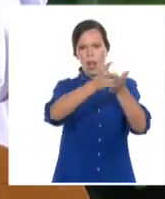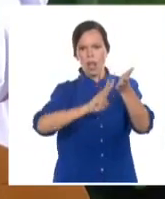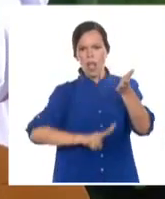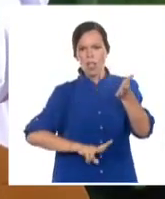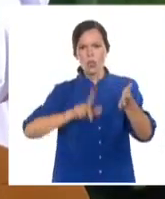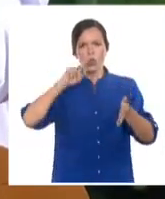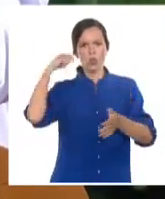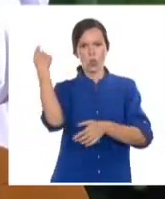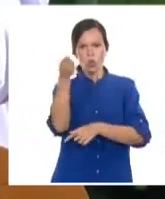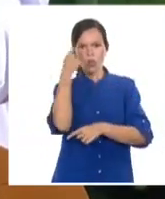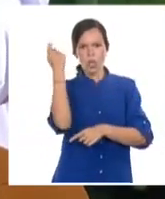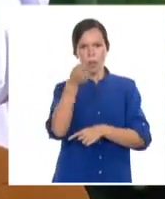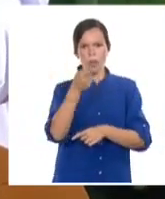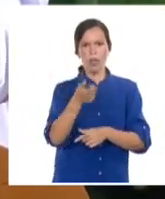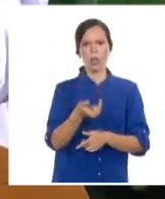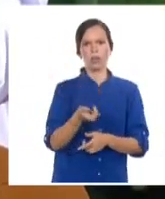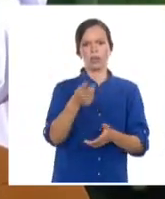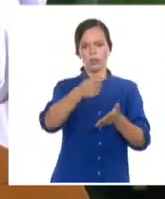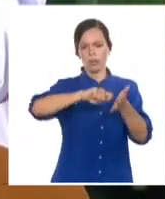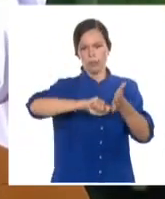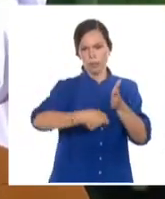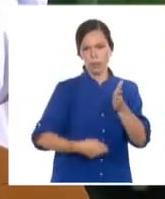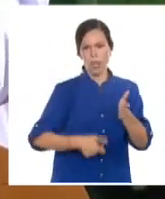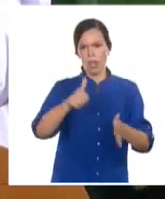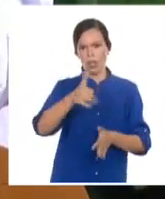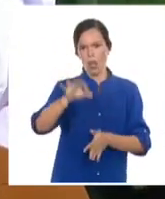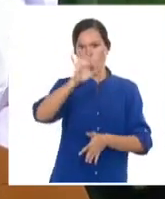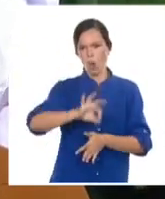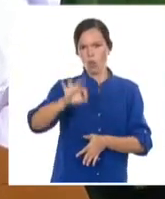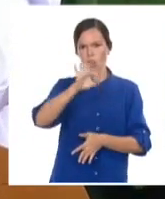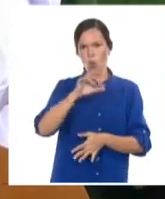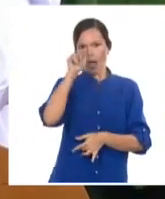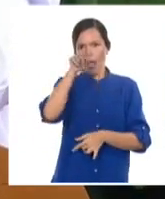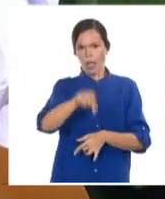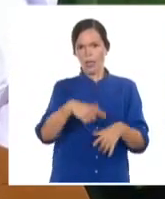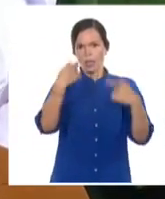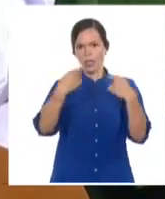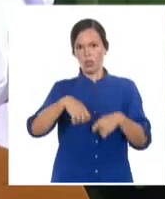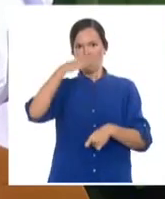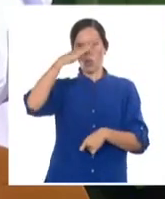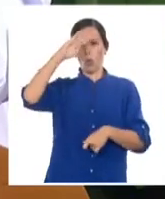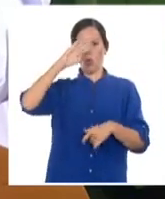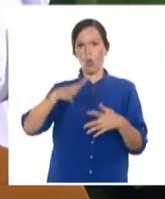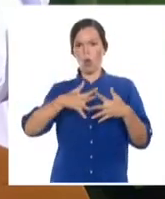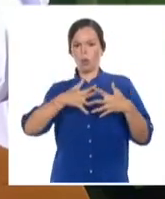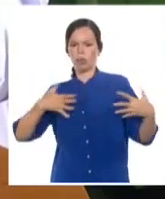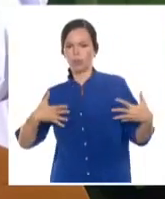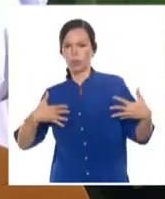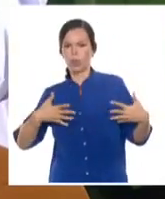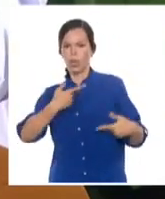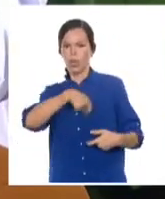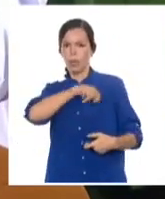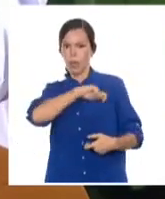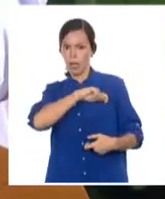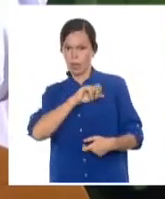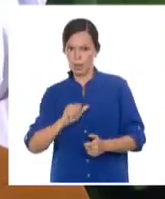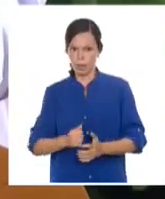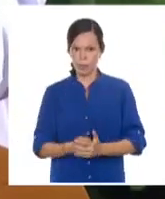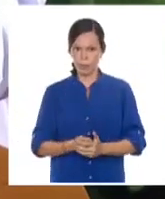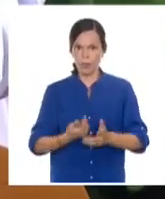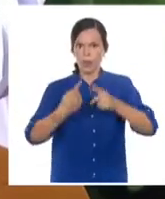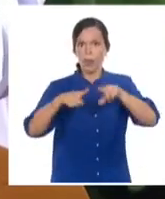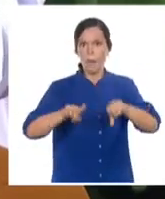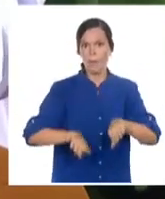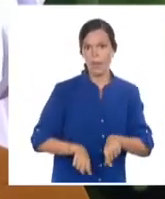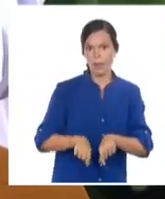se fundamentaban las razones que asistía los cubanos a separarse de España pero el acto que marcaría aquella proclamación de